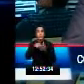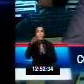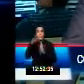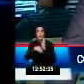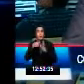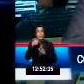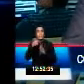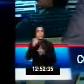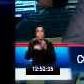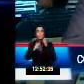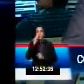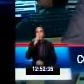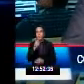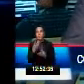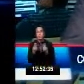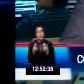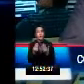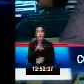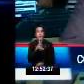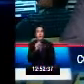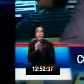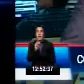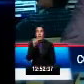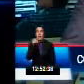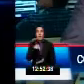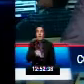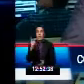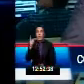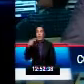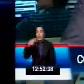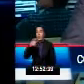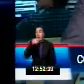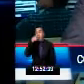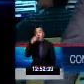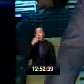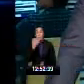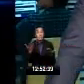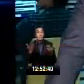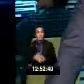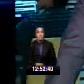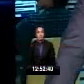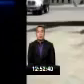narcotráfico? Ha facilitado el decomiso de más de 30 toneladas de droga.